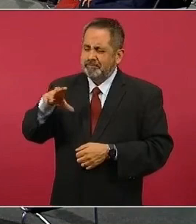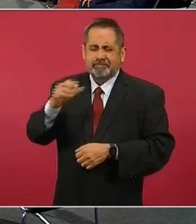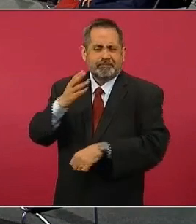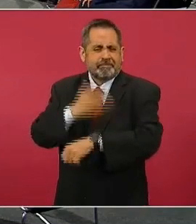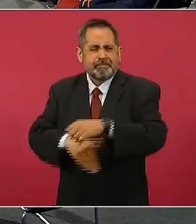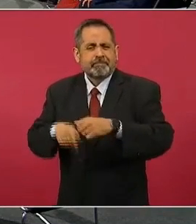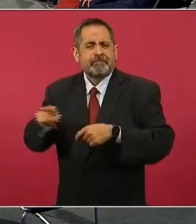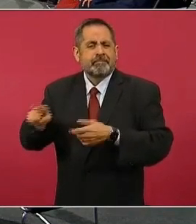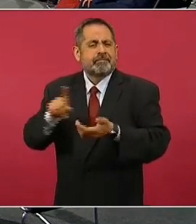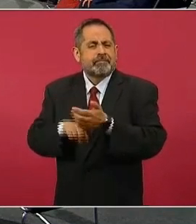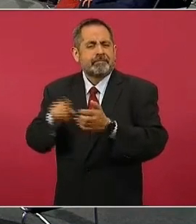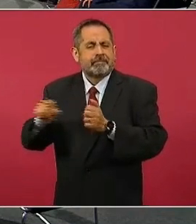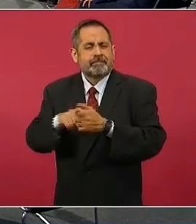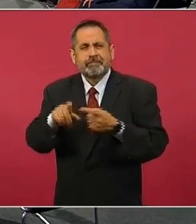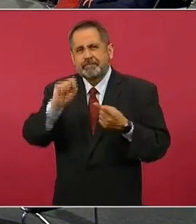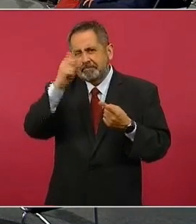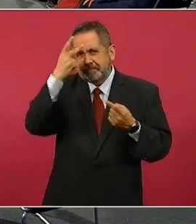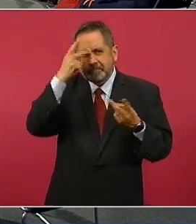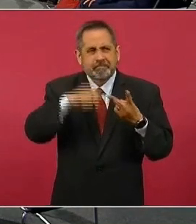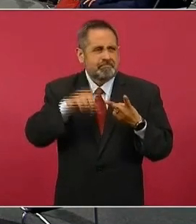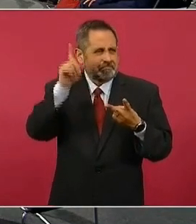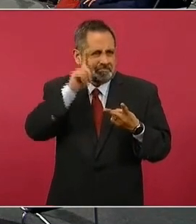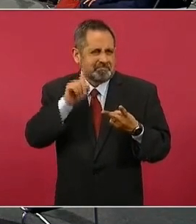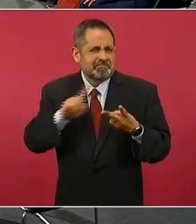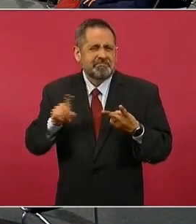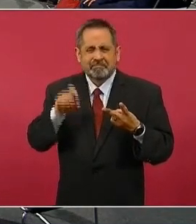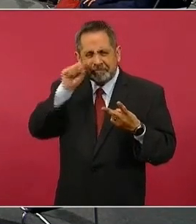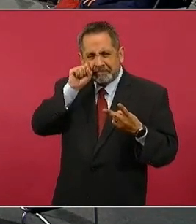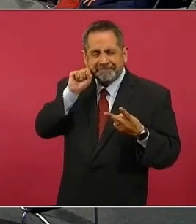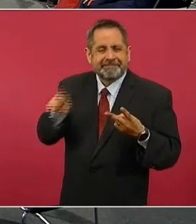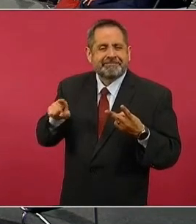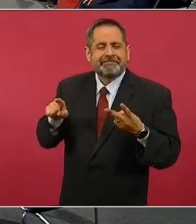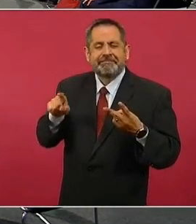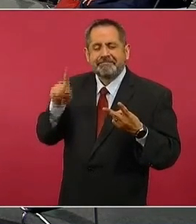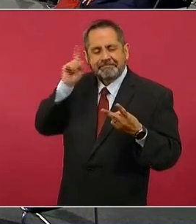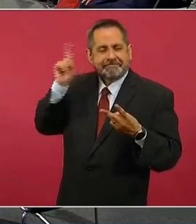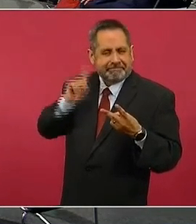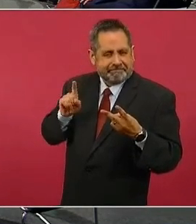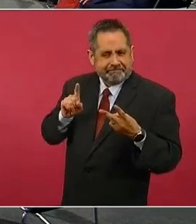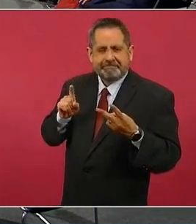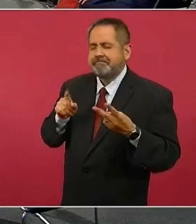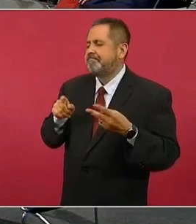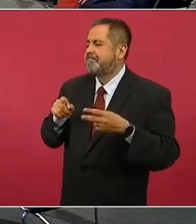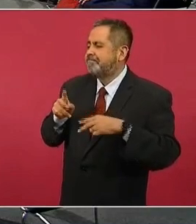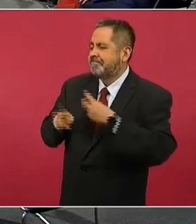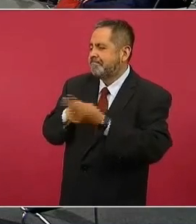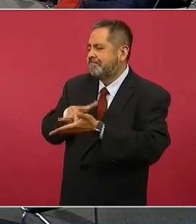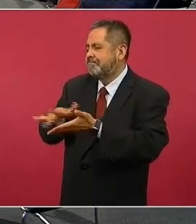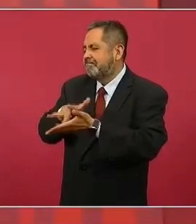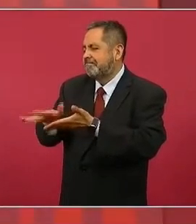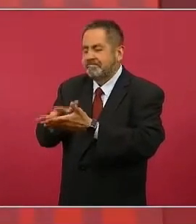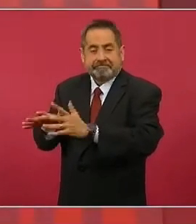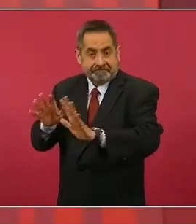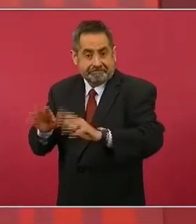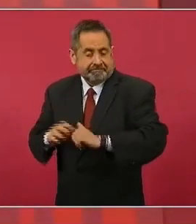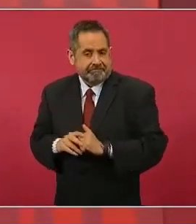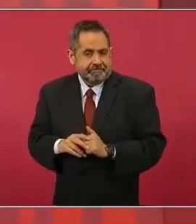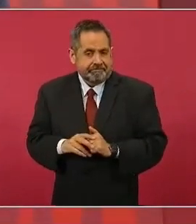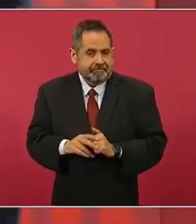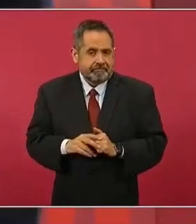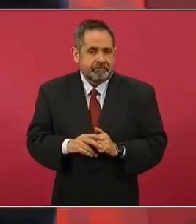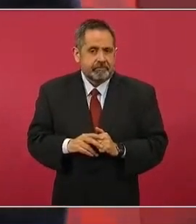de San Luis Potosí, de Zacatecas, la gran cargada, bueno, también el tapadismo